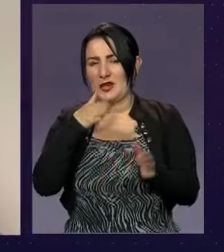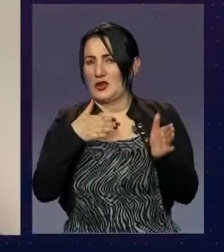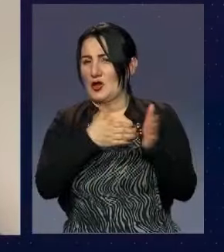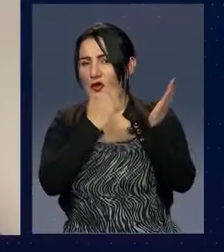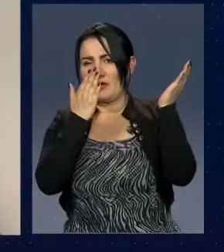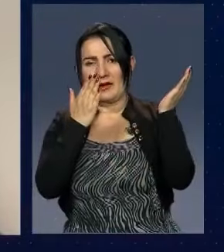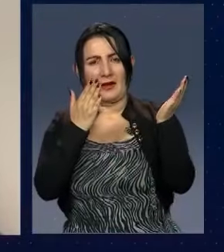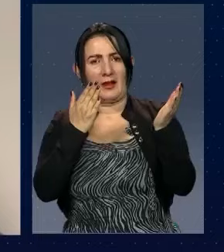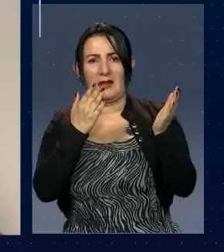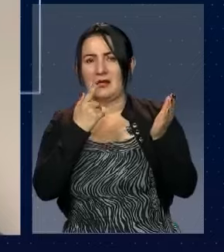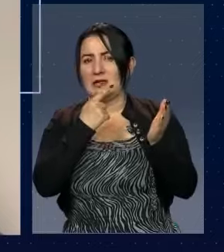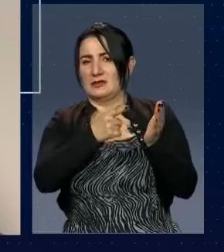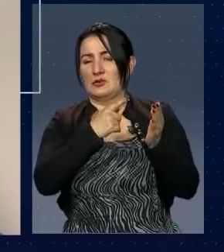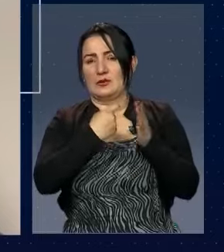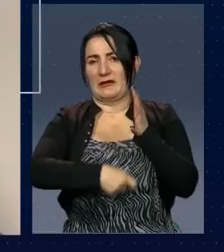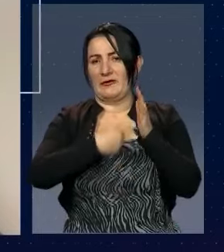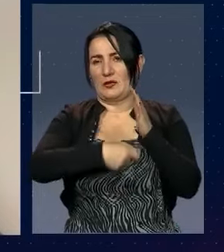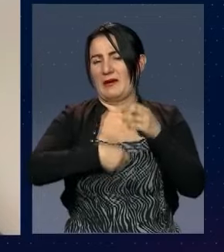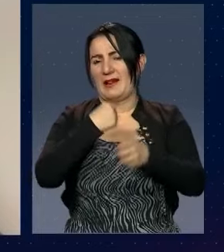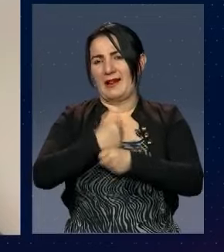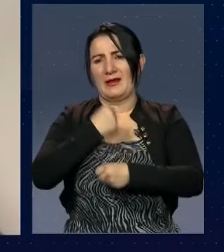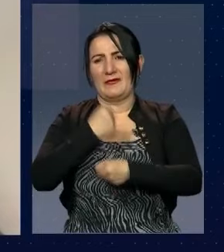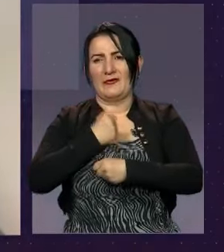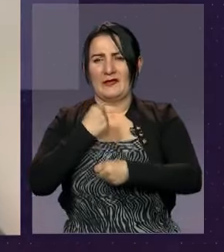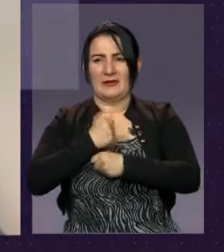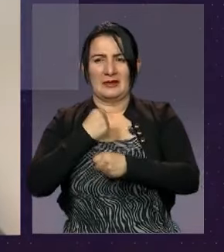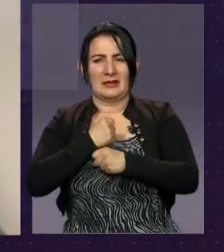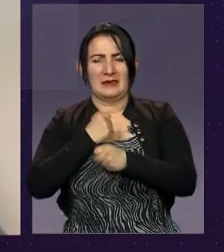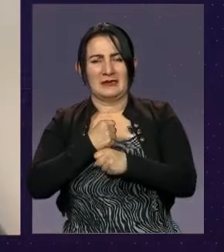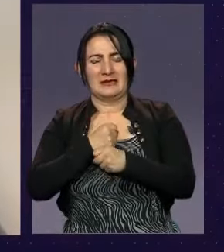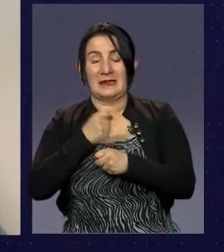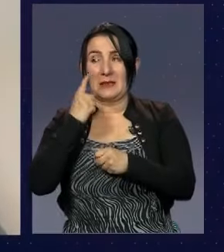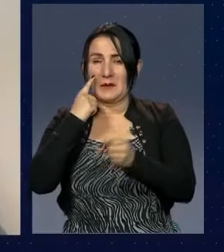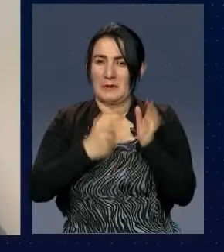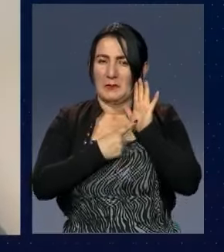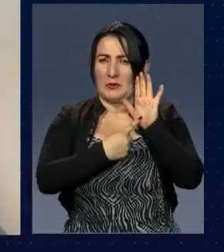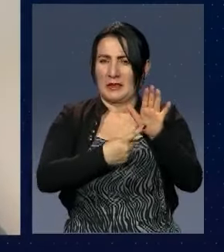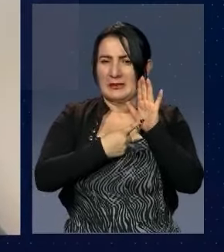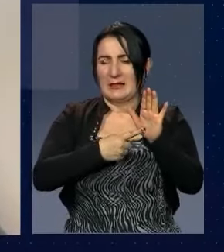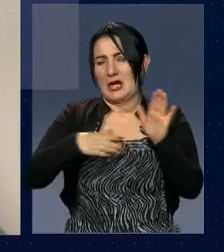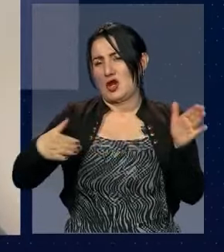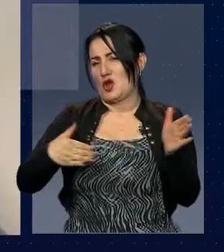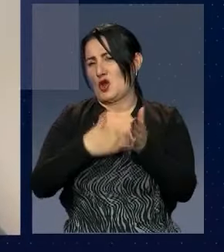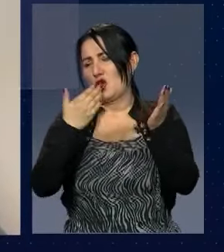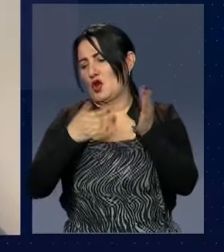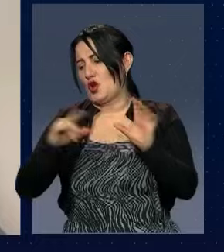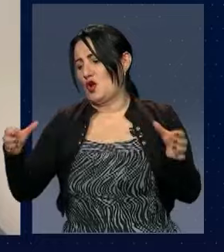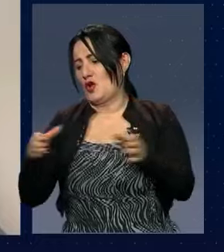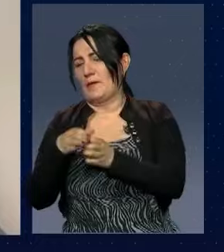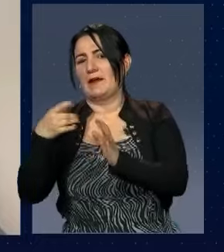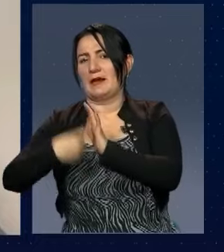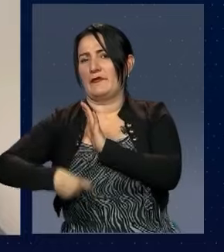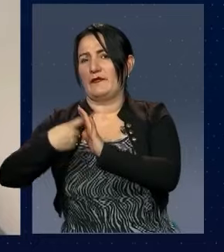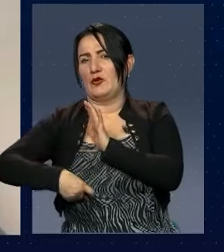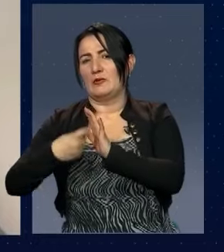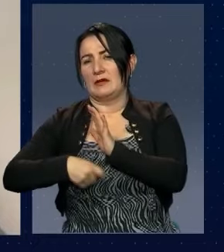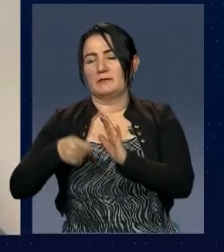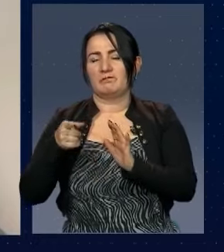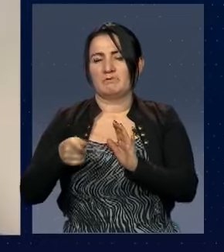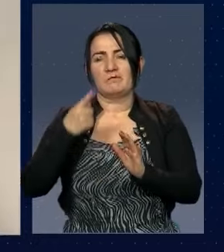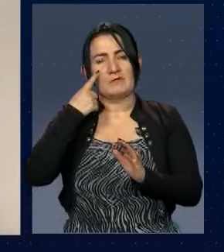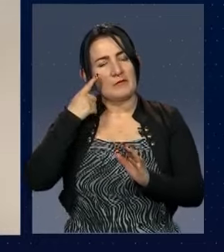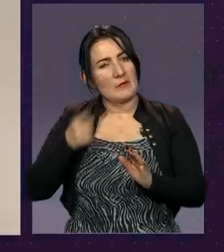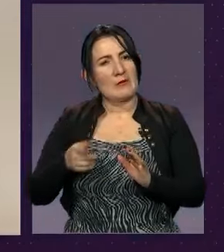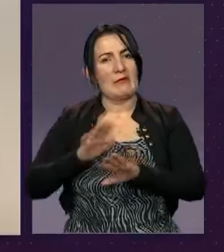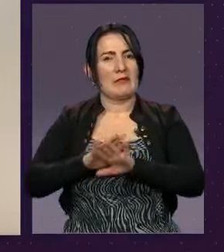la reforma laboral, que ha hecho y que ha presentado una contrarreforma. Y con esto, pues,